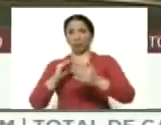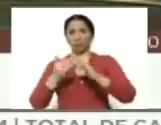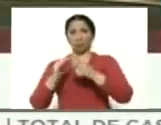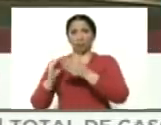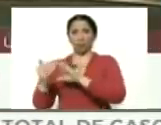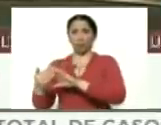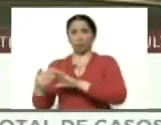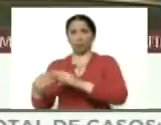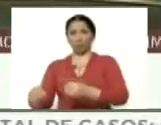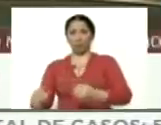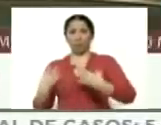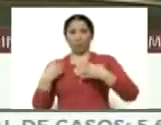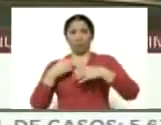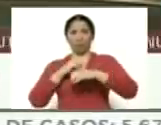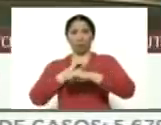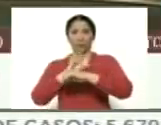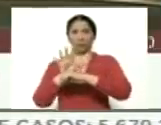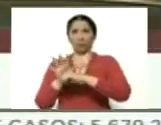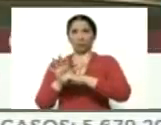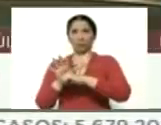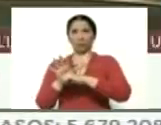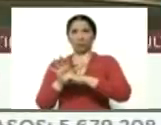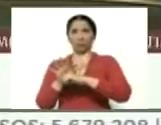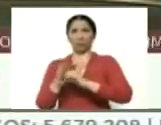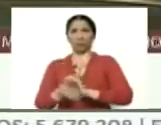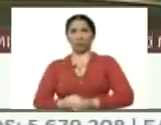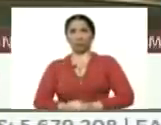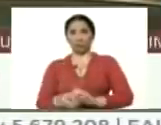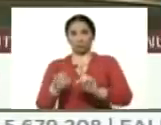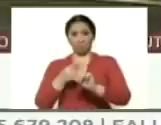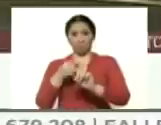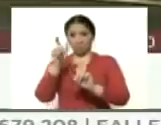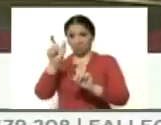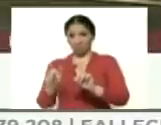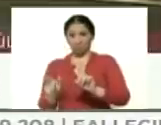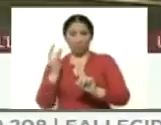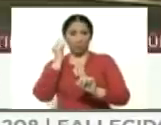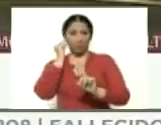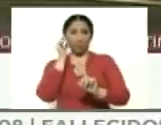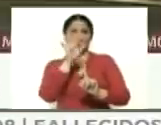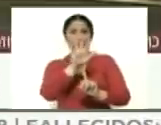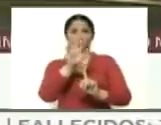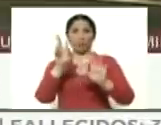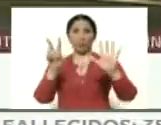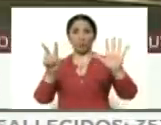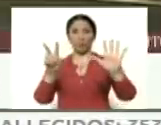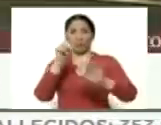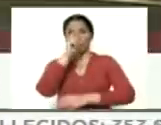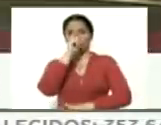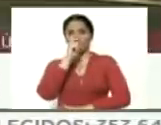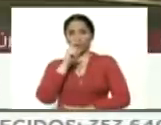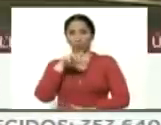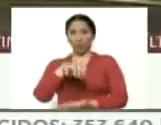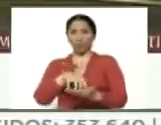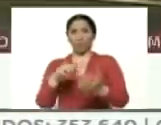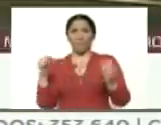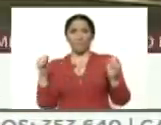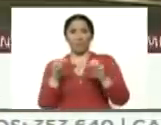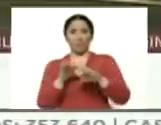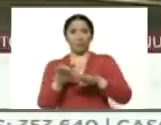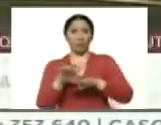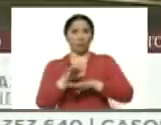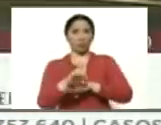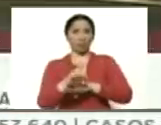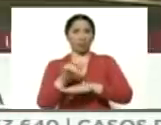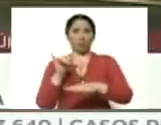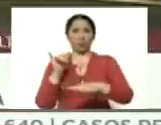por COVID-19. Se trata de una mujer de 57 años del estado Mérida, municipio